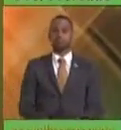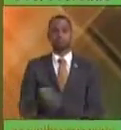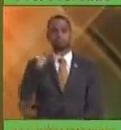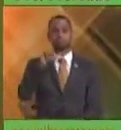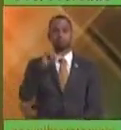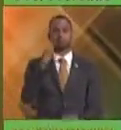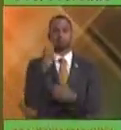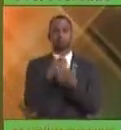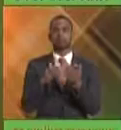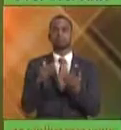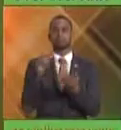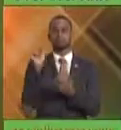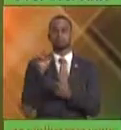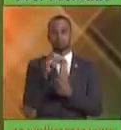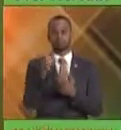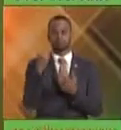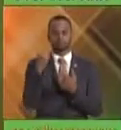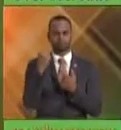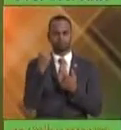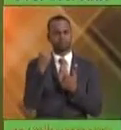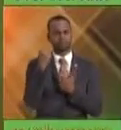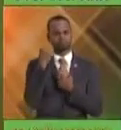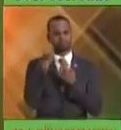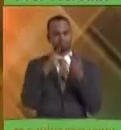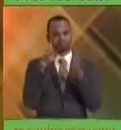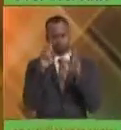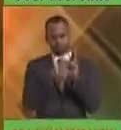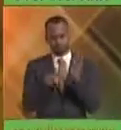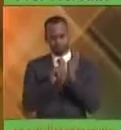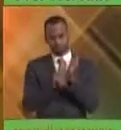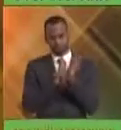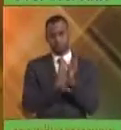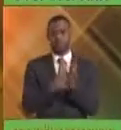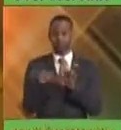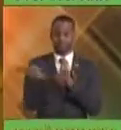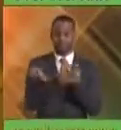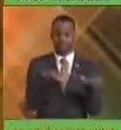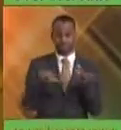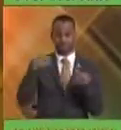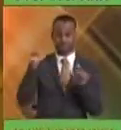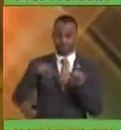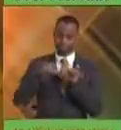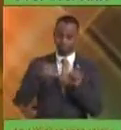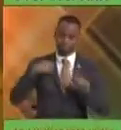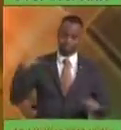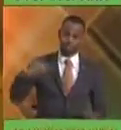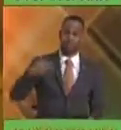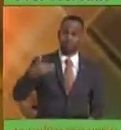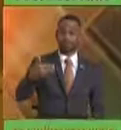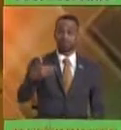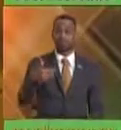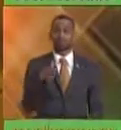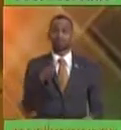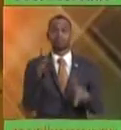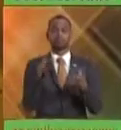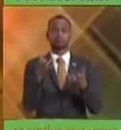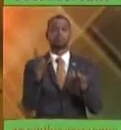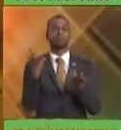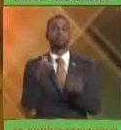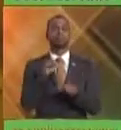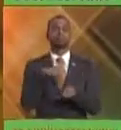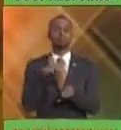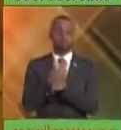y es parte de los criterios es decir la práctica tiene que ser innovadora es porque la idea que queremos crear